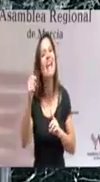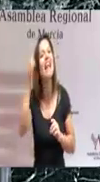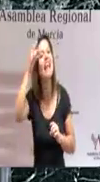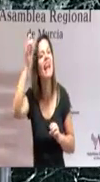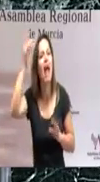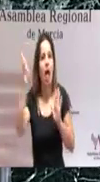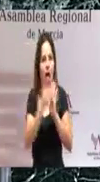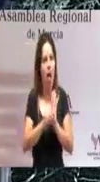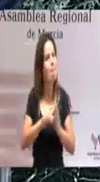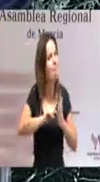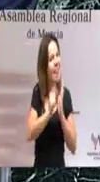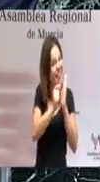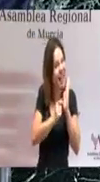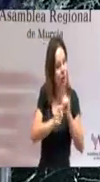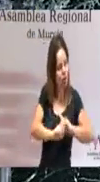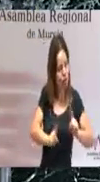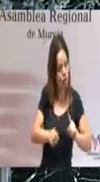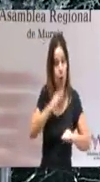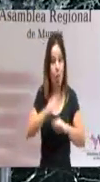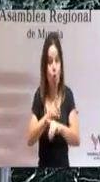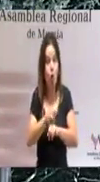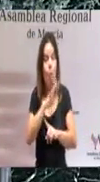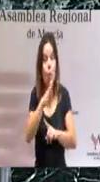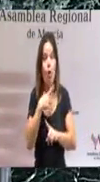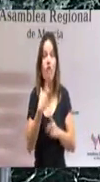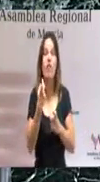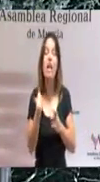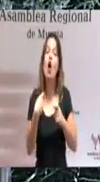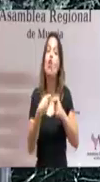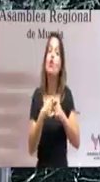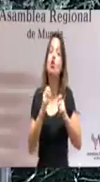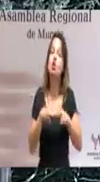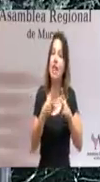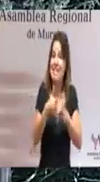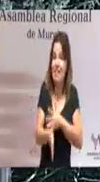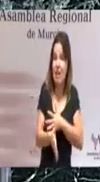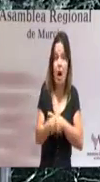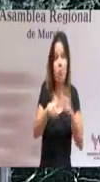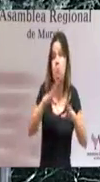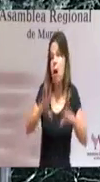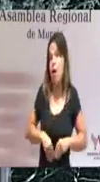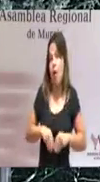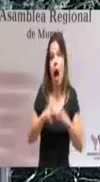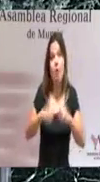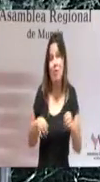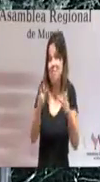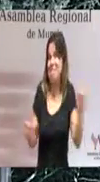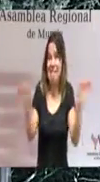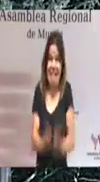100 ideas, que no medidas, y que no se aplicaron porque no hubo concertación social, o sea, nadie estuvo de acuerdo.